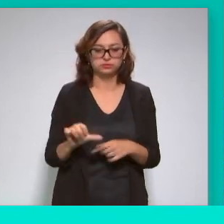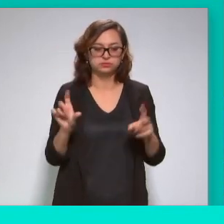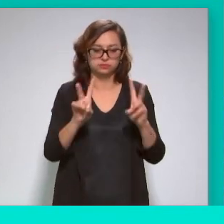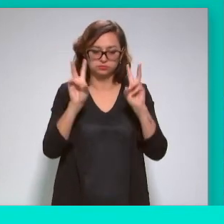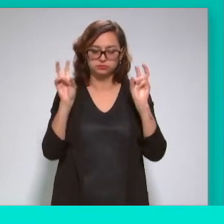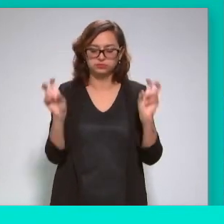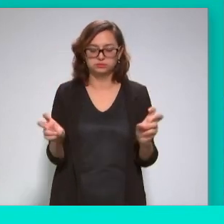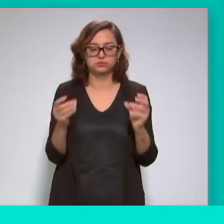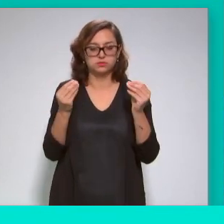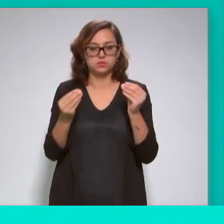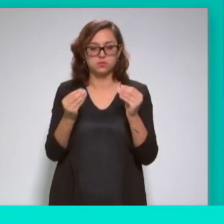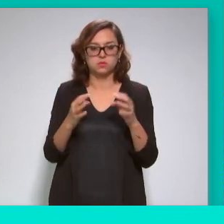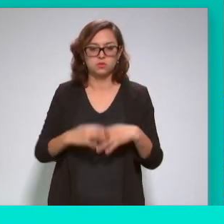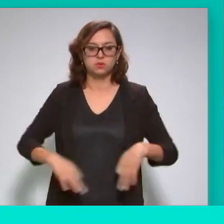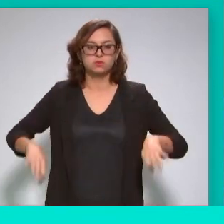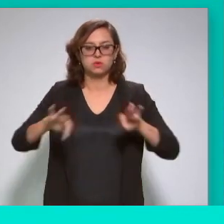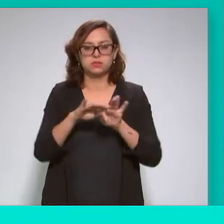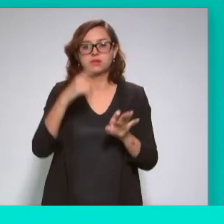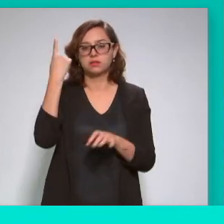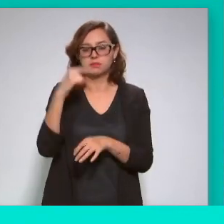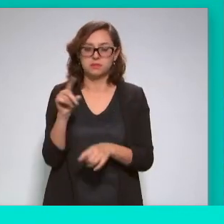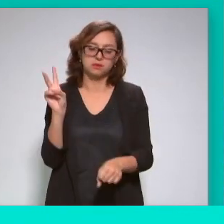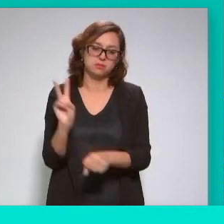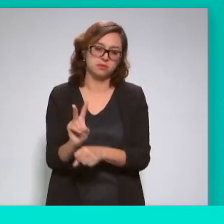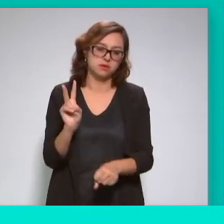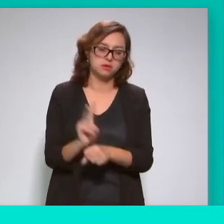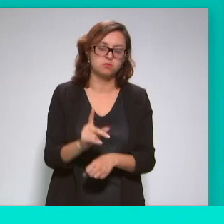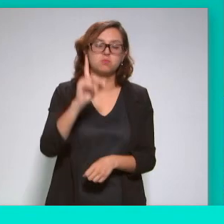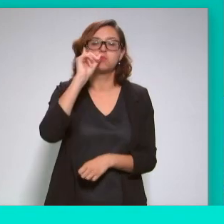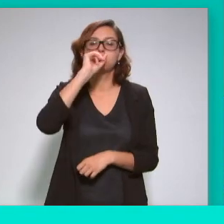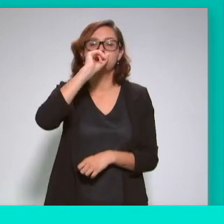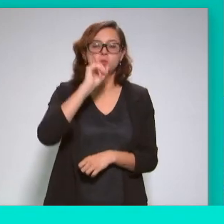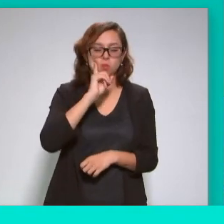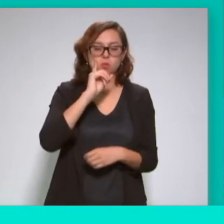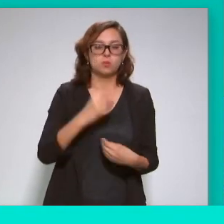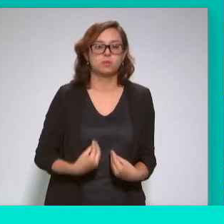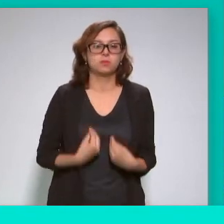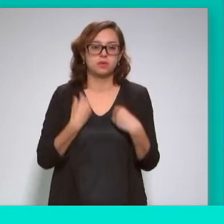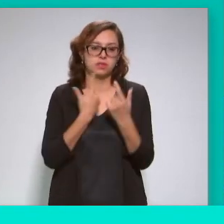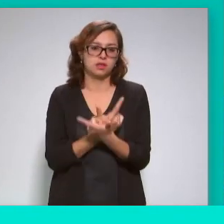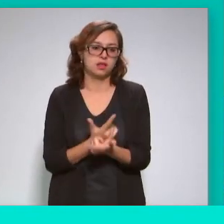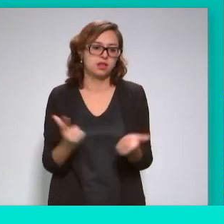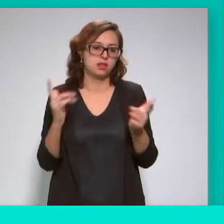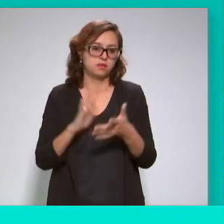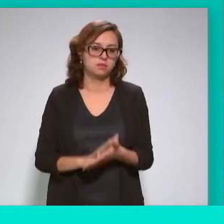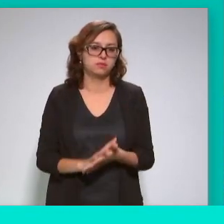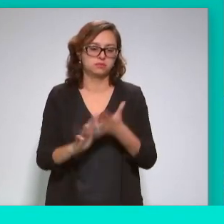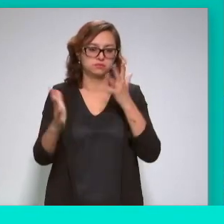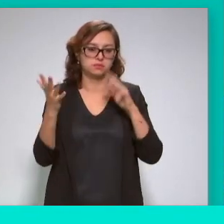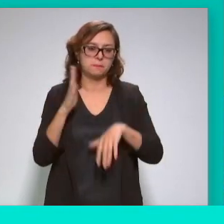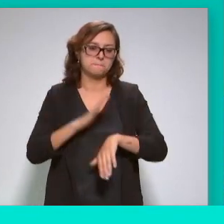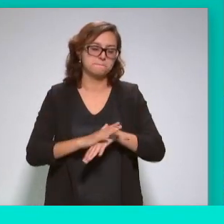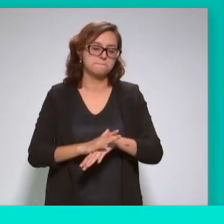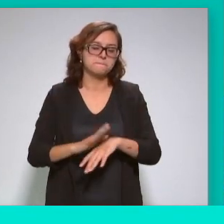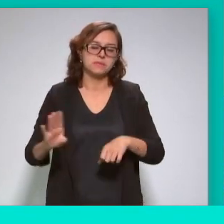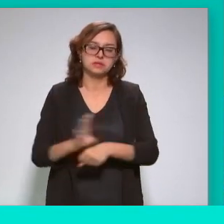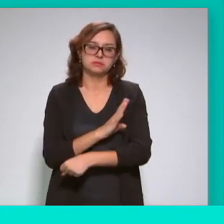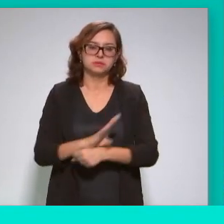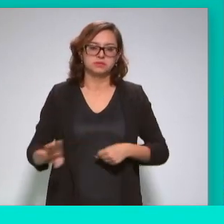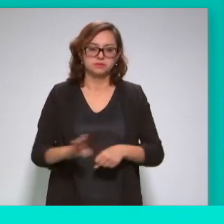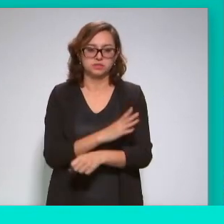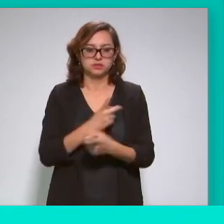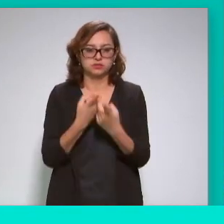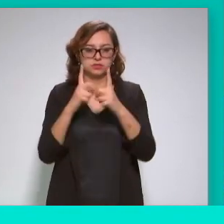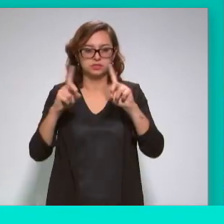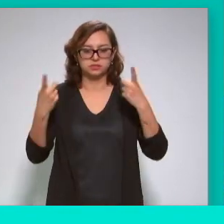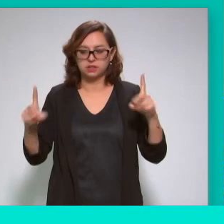es fundamental para velar por el derecho de las mujeres a una vida libre de violencia que favorezca su desarrollo y bienestar